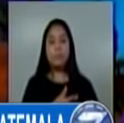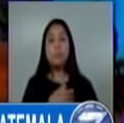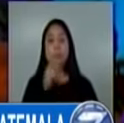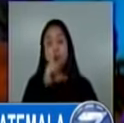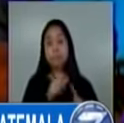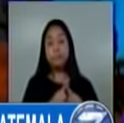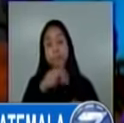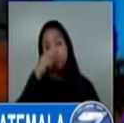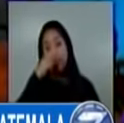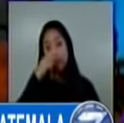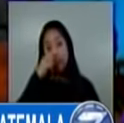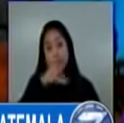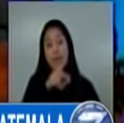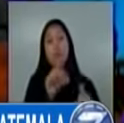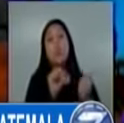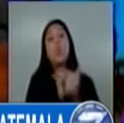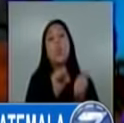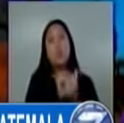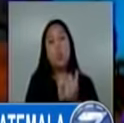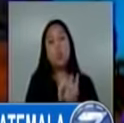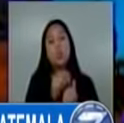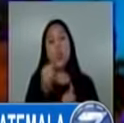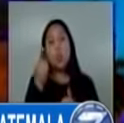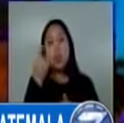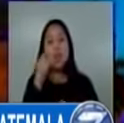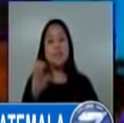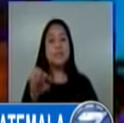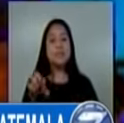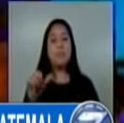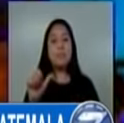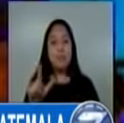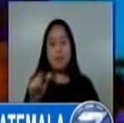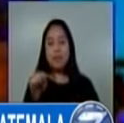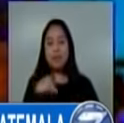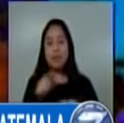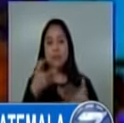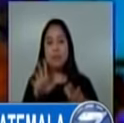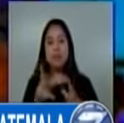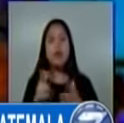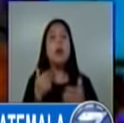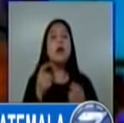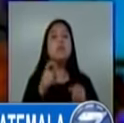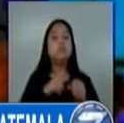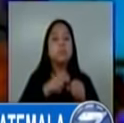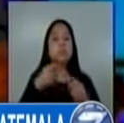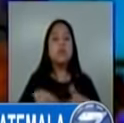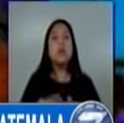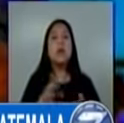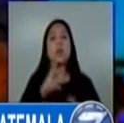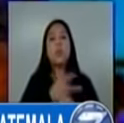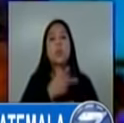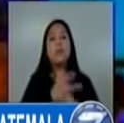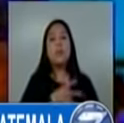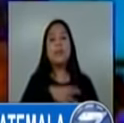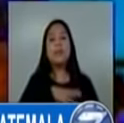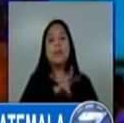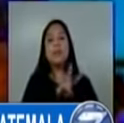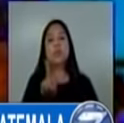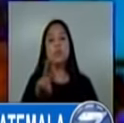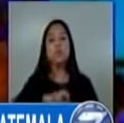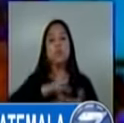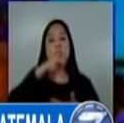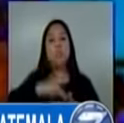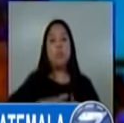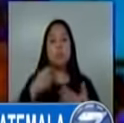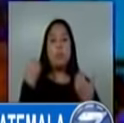México junto con la CEPAL han encabezado y el cual Guatemala tiene ya 22 proyectos para ser desarrollado.